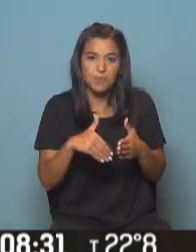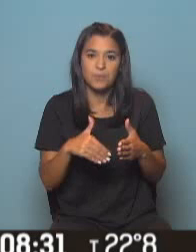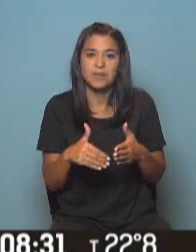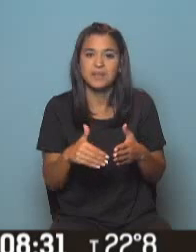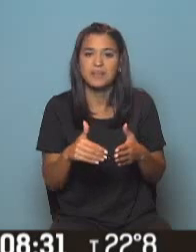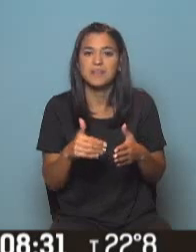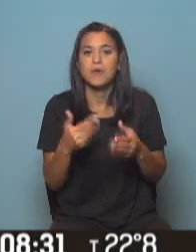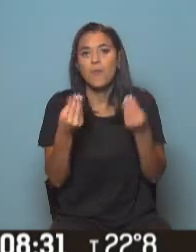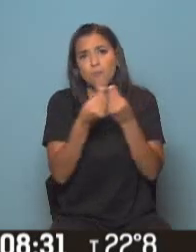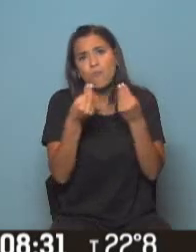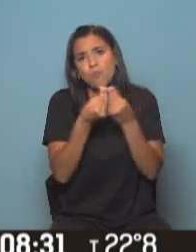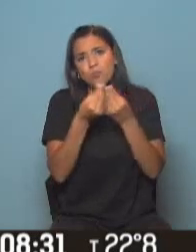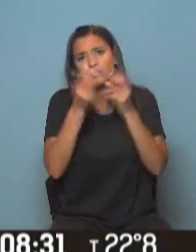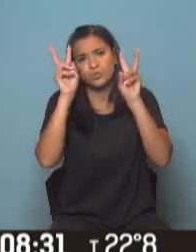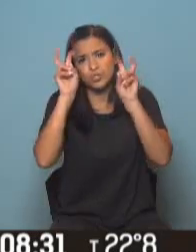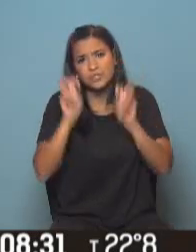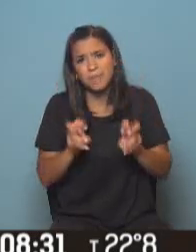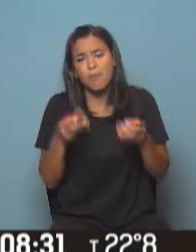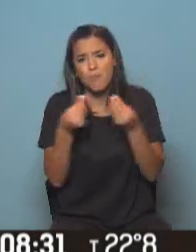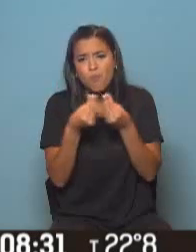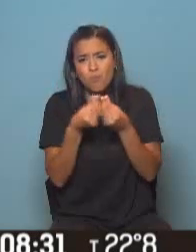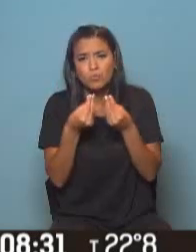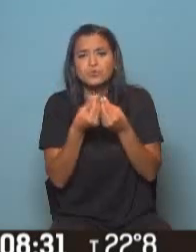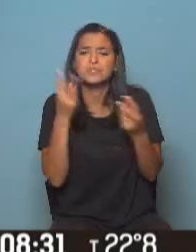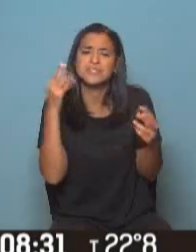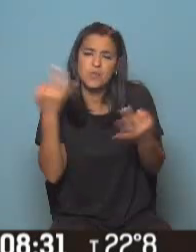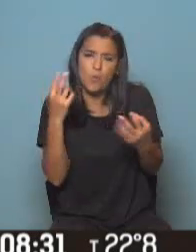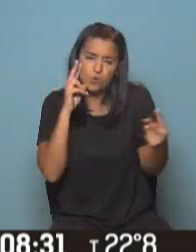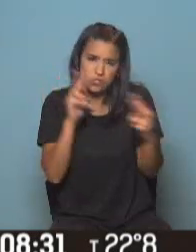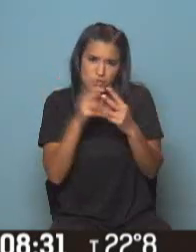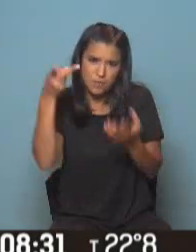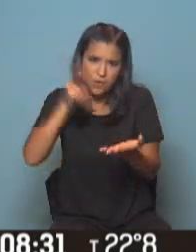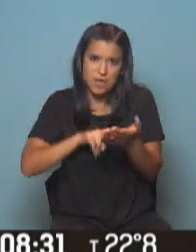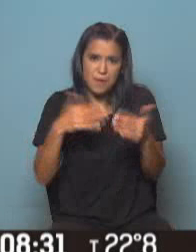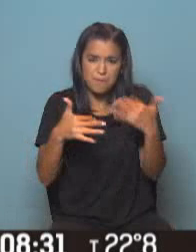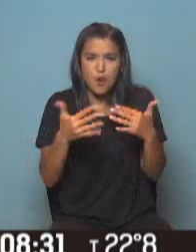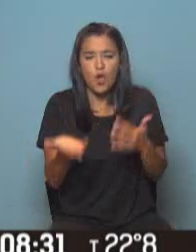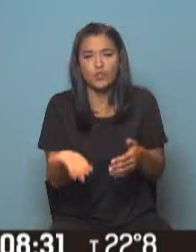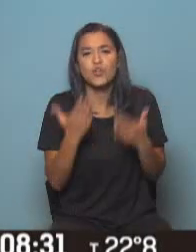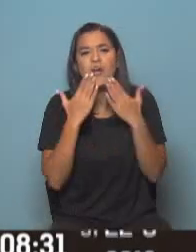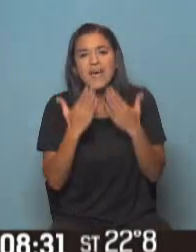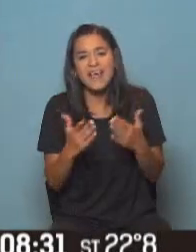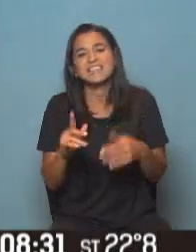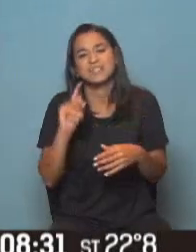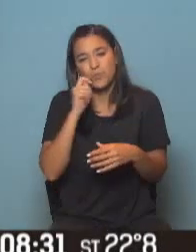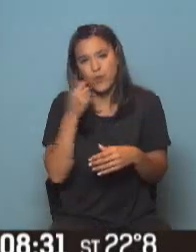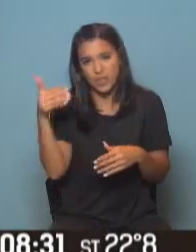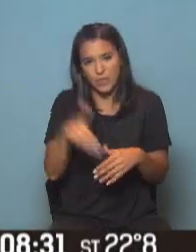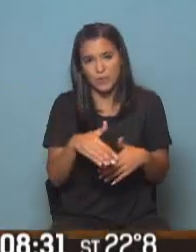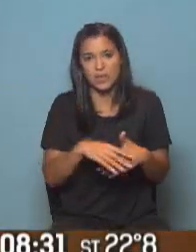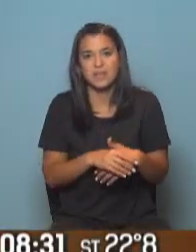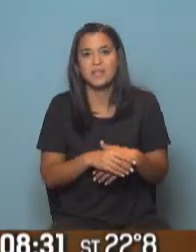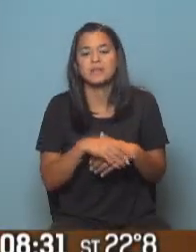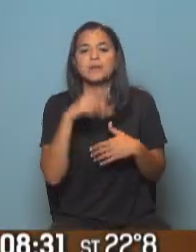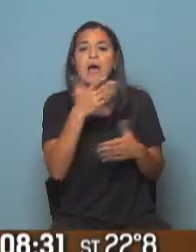queda mucha tela para cortar seguramente nos volveremos a encontrar muy pronto gracias por visitarnos Muchas gracias mar